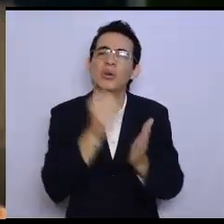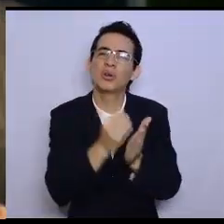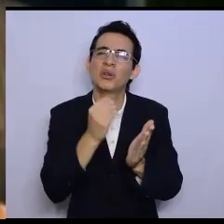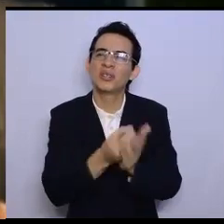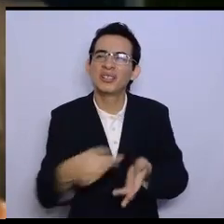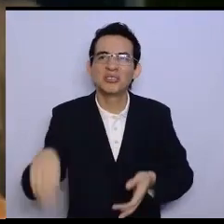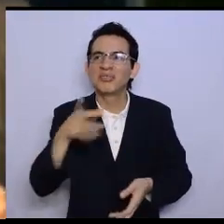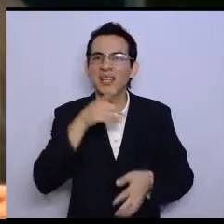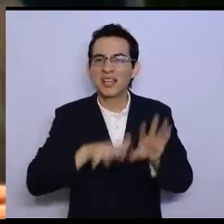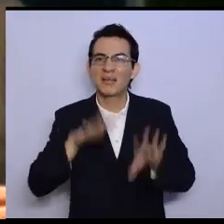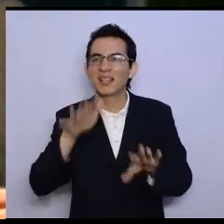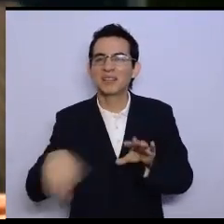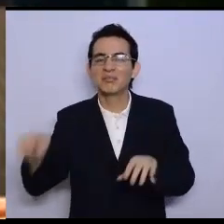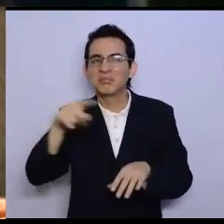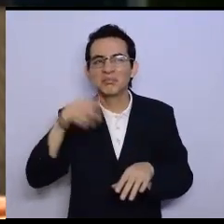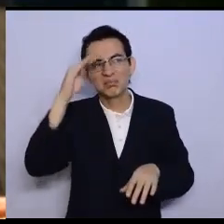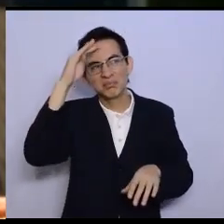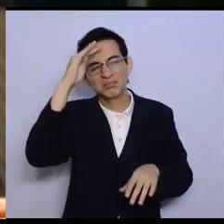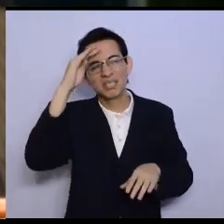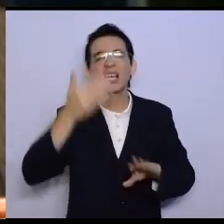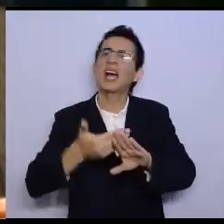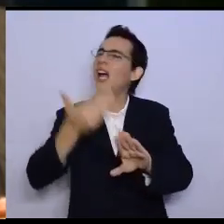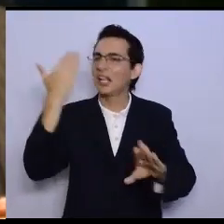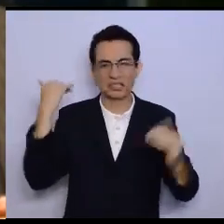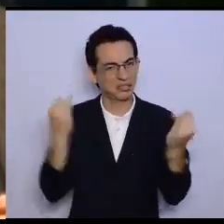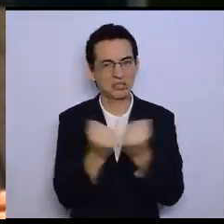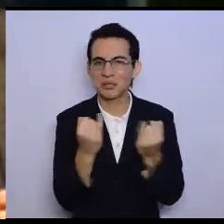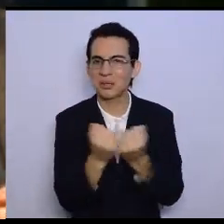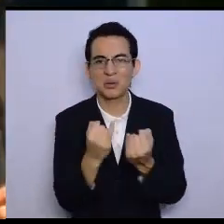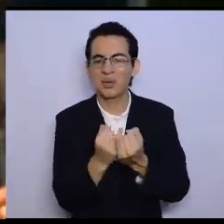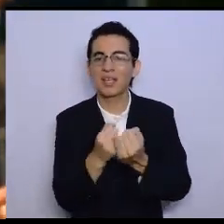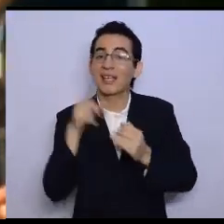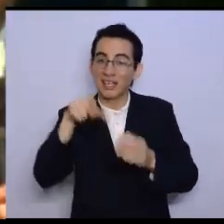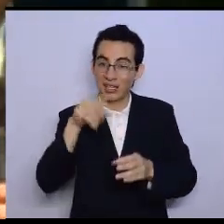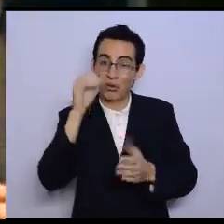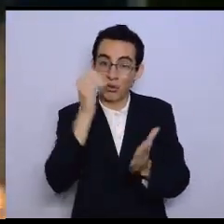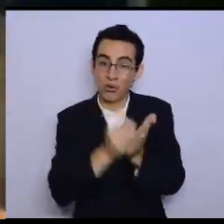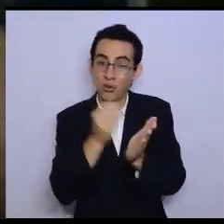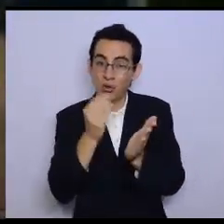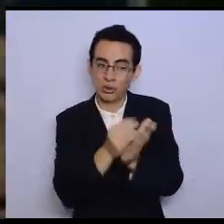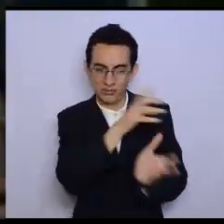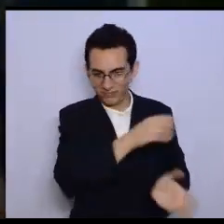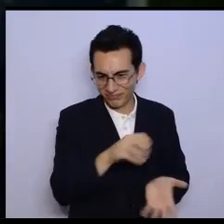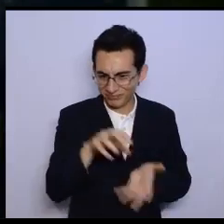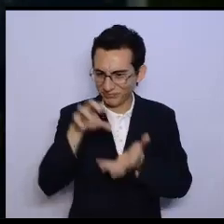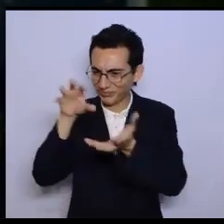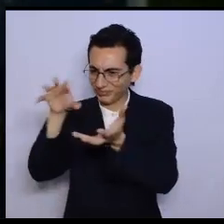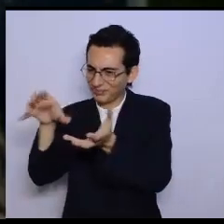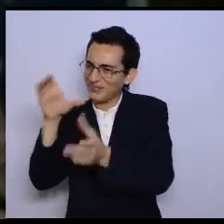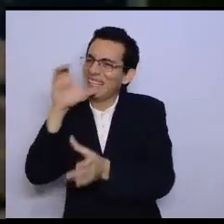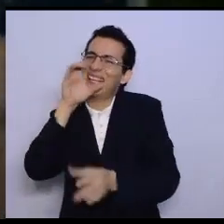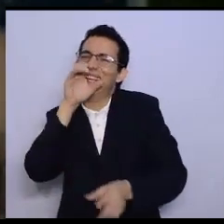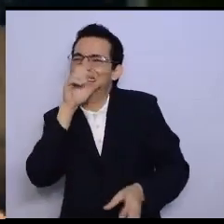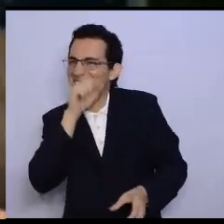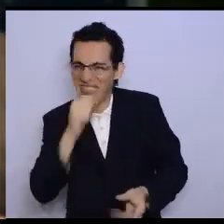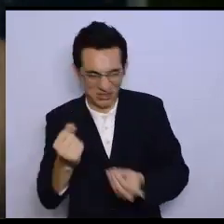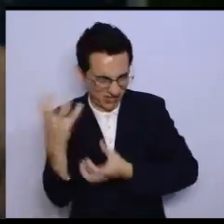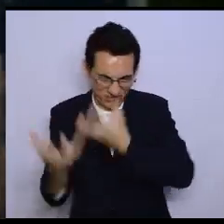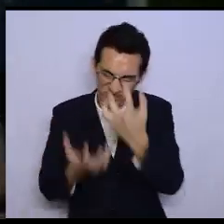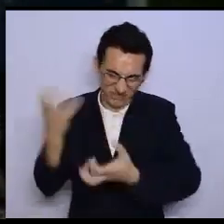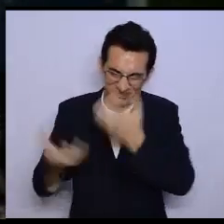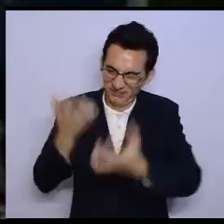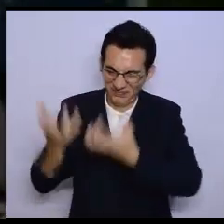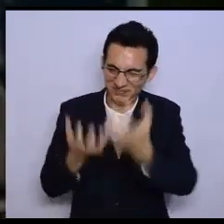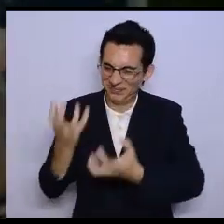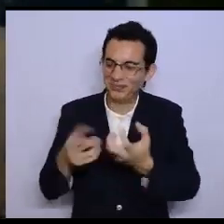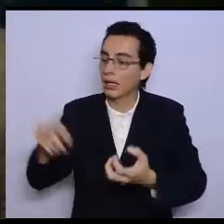fecha siguen siendo meterlos en el fuego a una temperatura extrema para